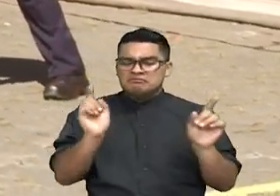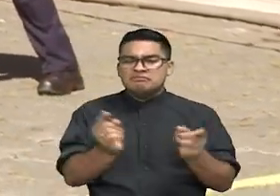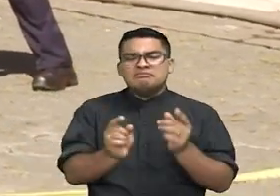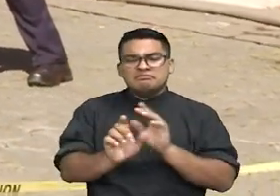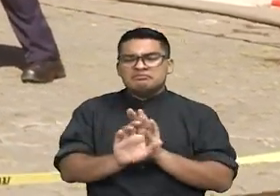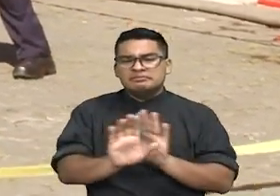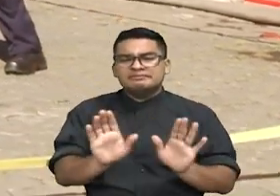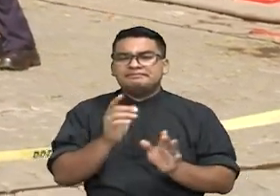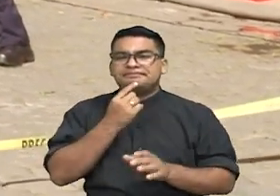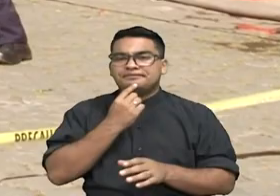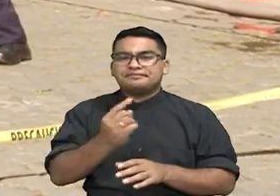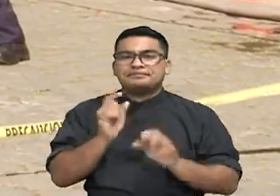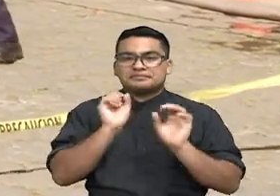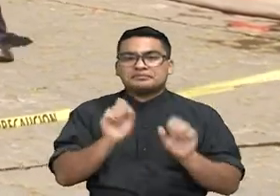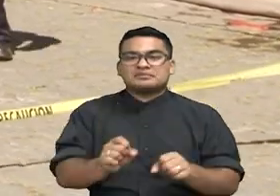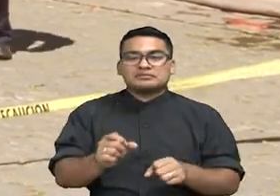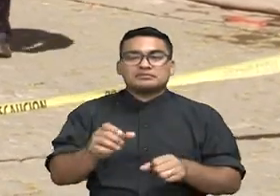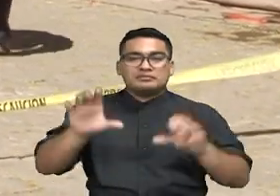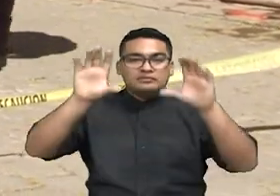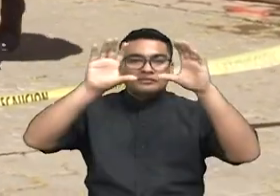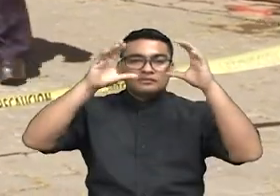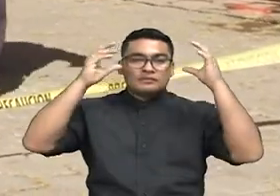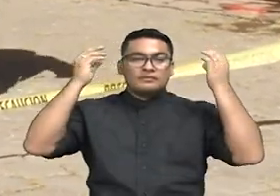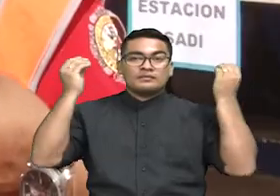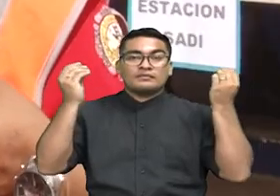que este curso,